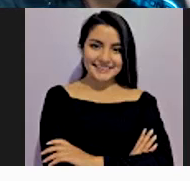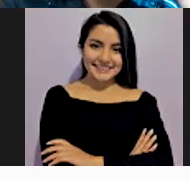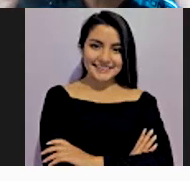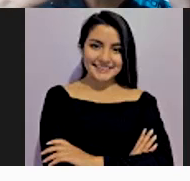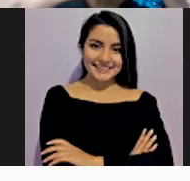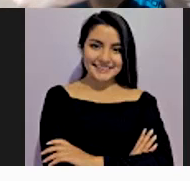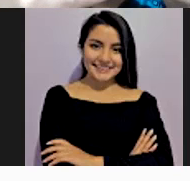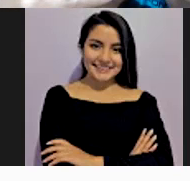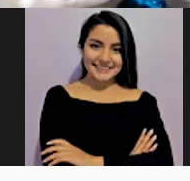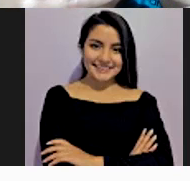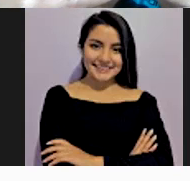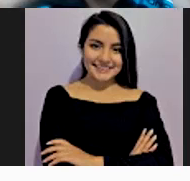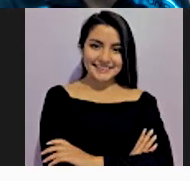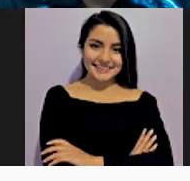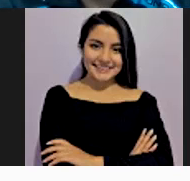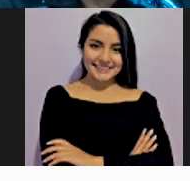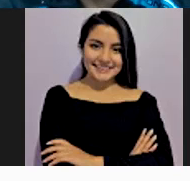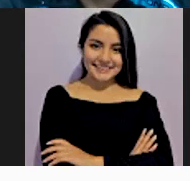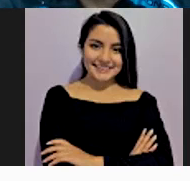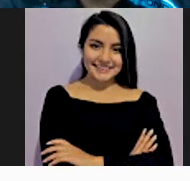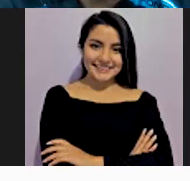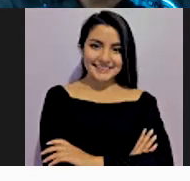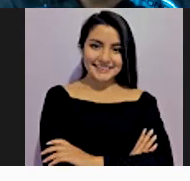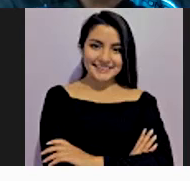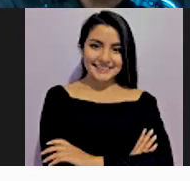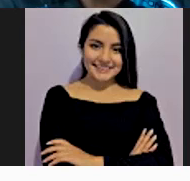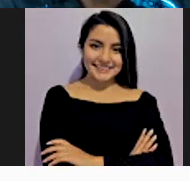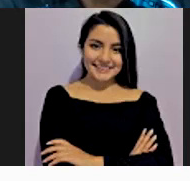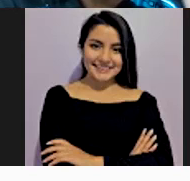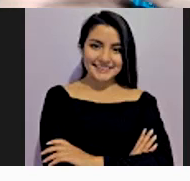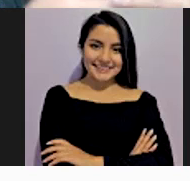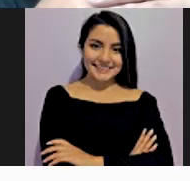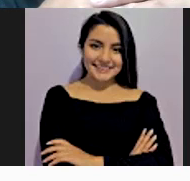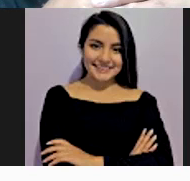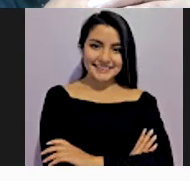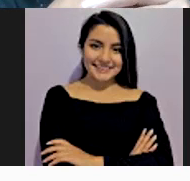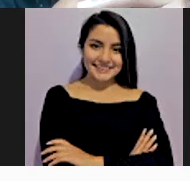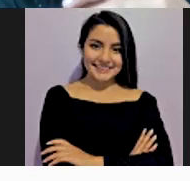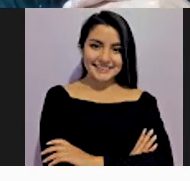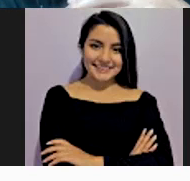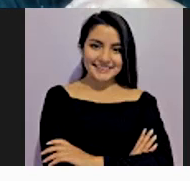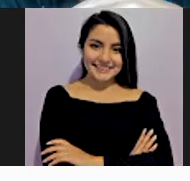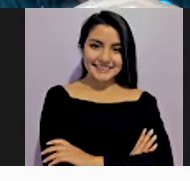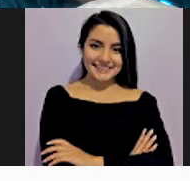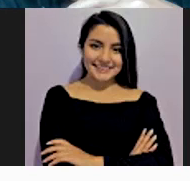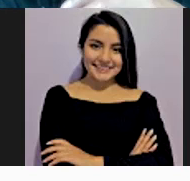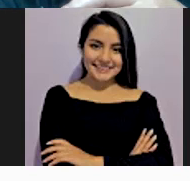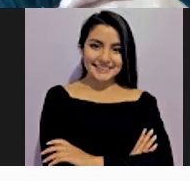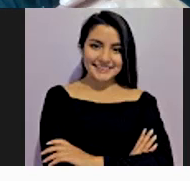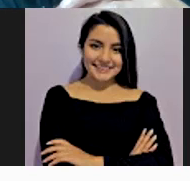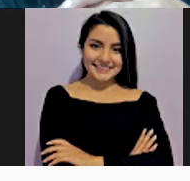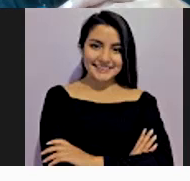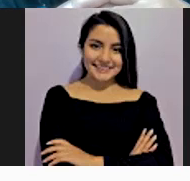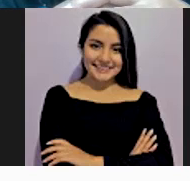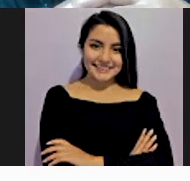¿Sí? Bien. Bagnol, por ejemplo, en el caso de Bagnol, usted sabe que más utilizan esta en cuestión de lo que es la potencia, ¿no es cierto?